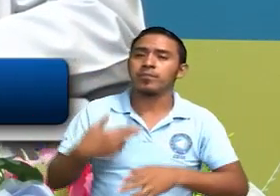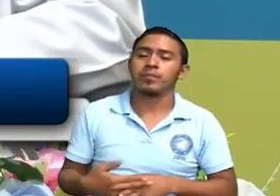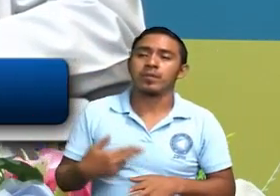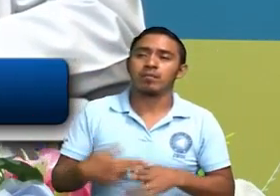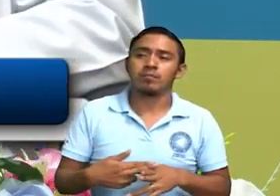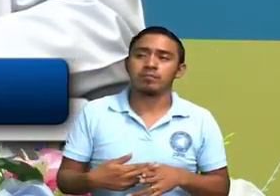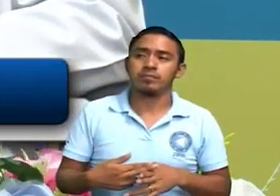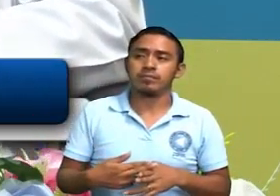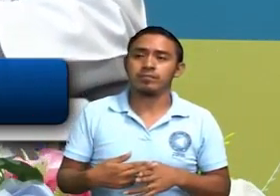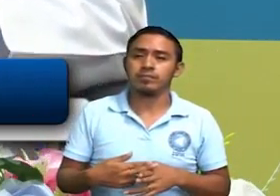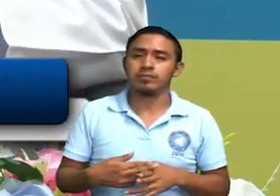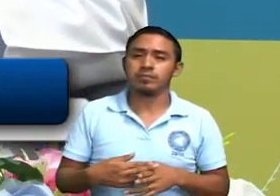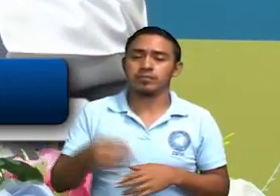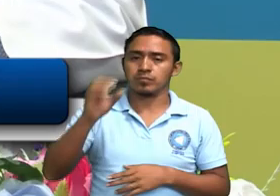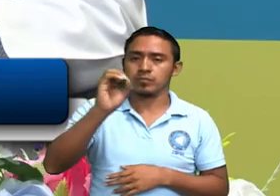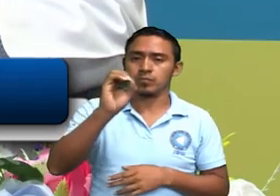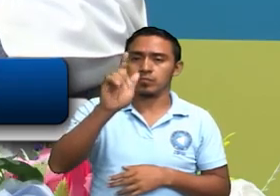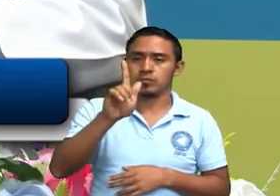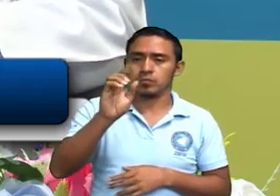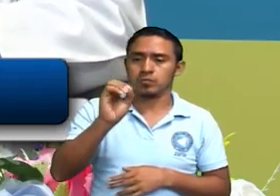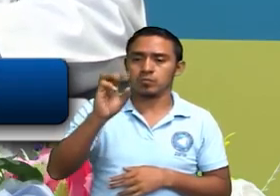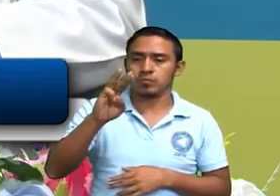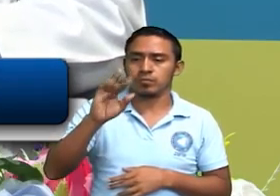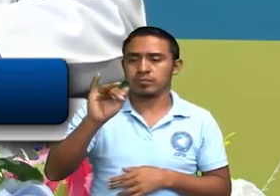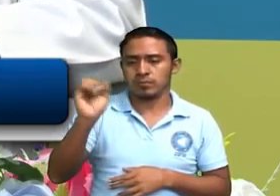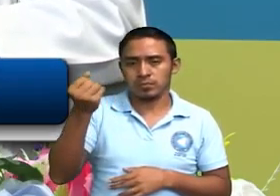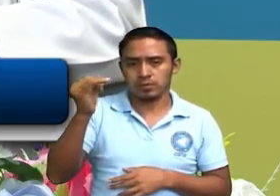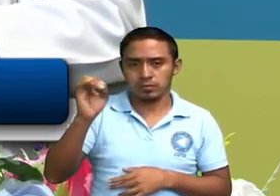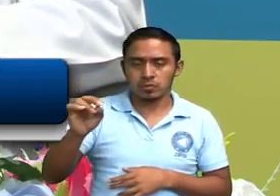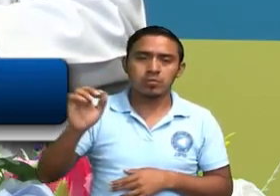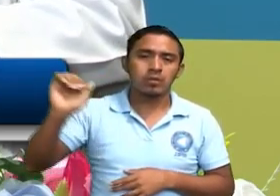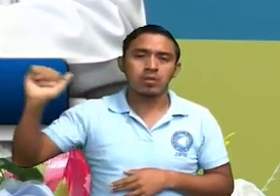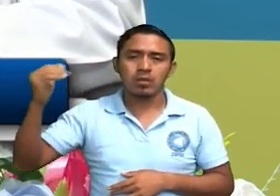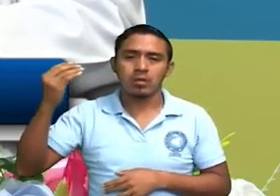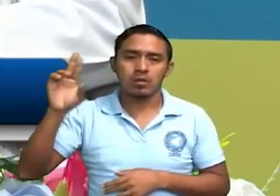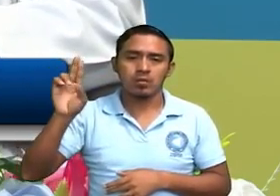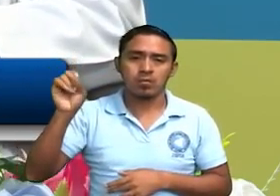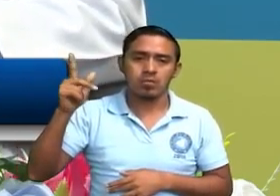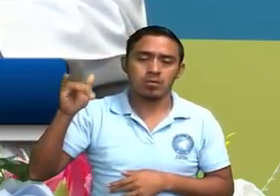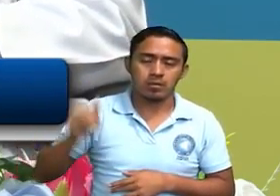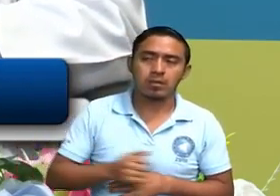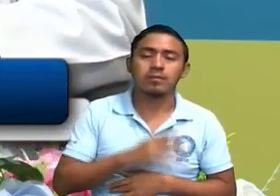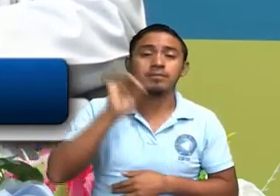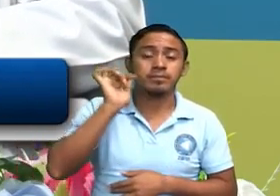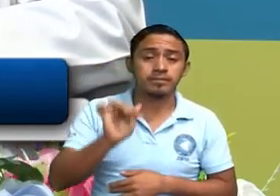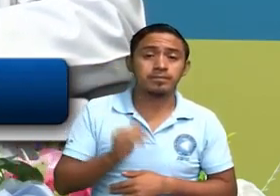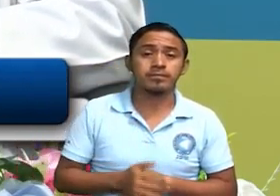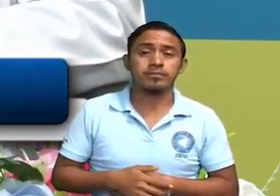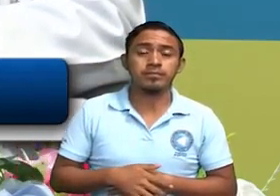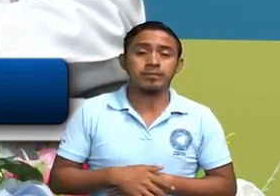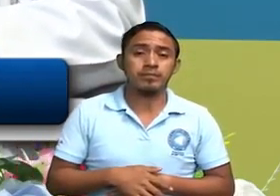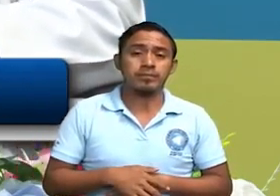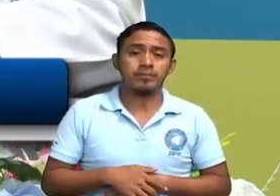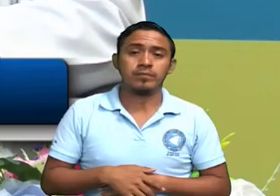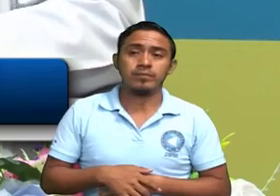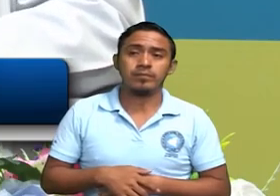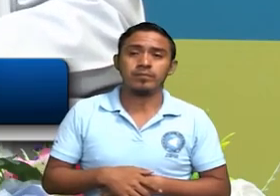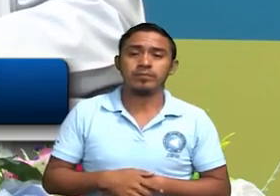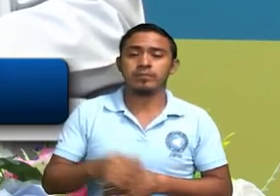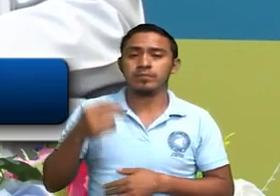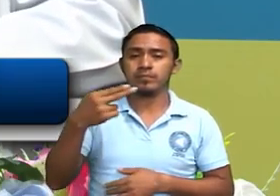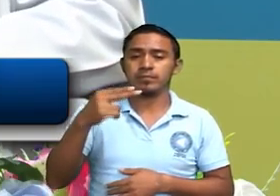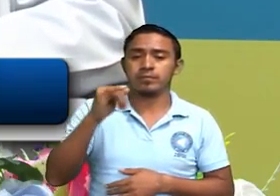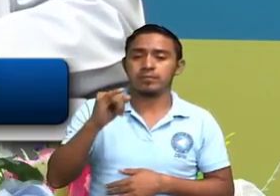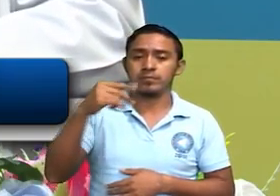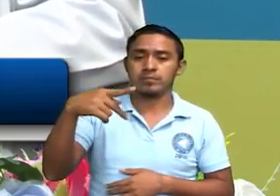el equipo de otomisiones acústicas, ¿ves? Y está la impedanciometría que